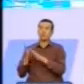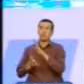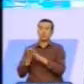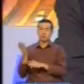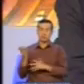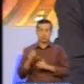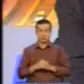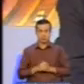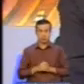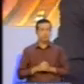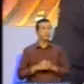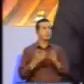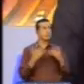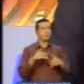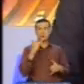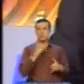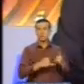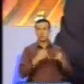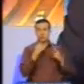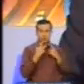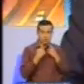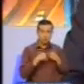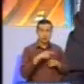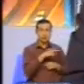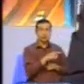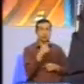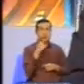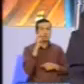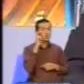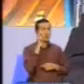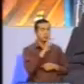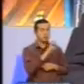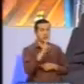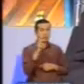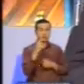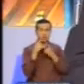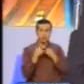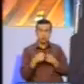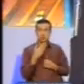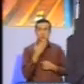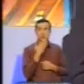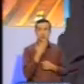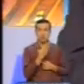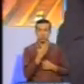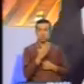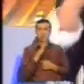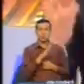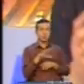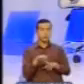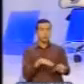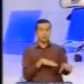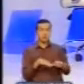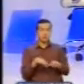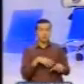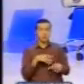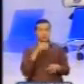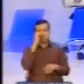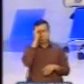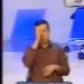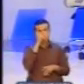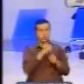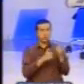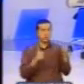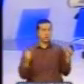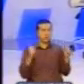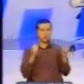acá. Usted mencionó, y con esto termino, Doris, usted mencionó el tema turístico diciendo que esto es uno de los principales activos en términos de conocimiento del